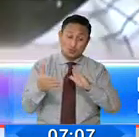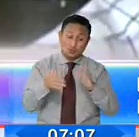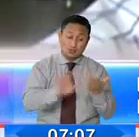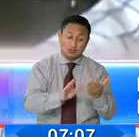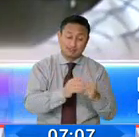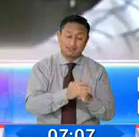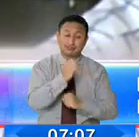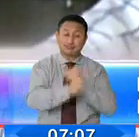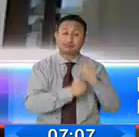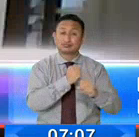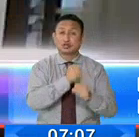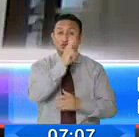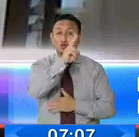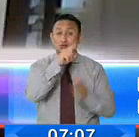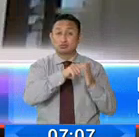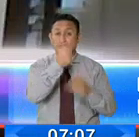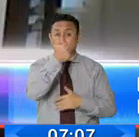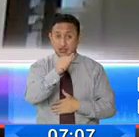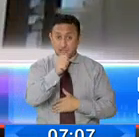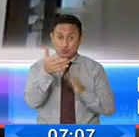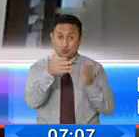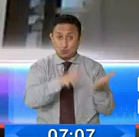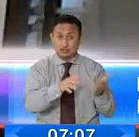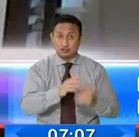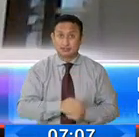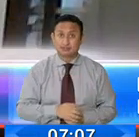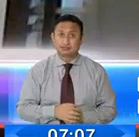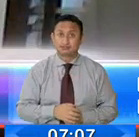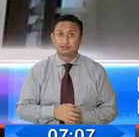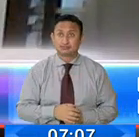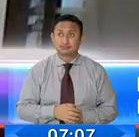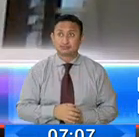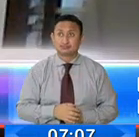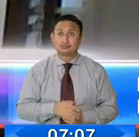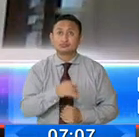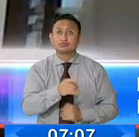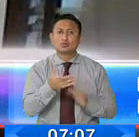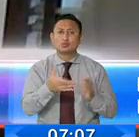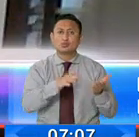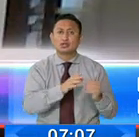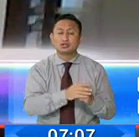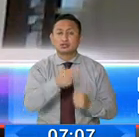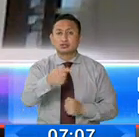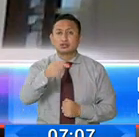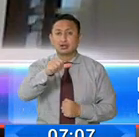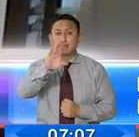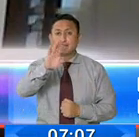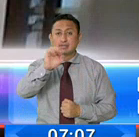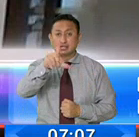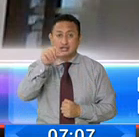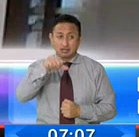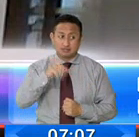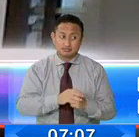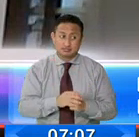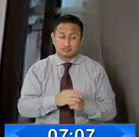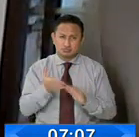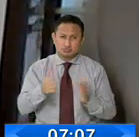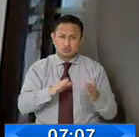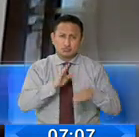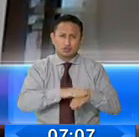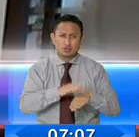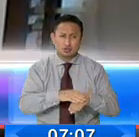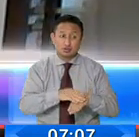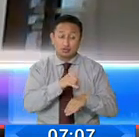diciembre de 2010. La muerte del general Jorge Gabela justamente se da por la crítica y